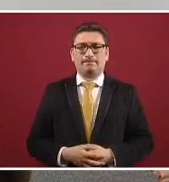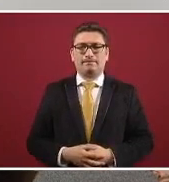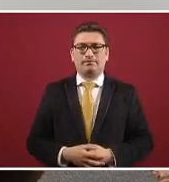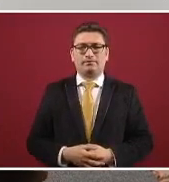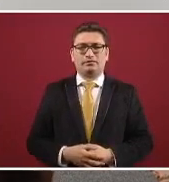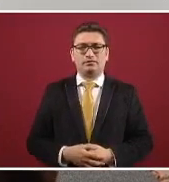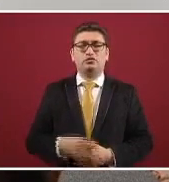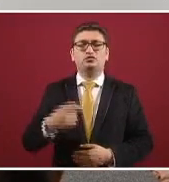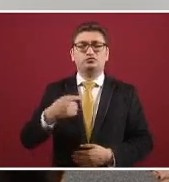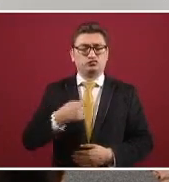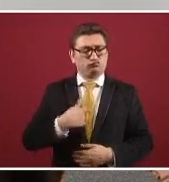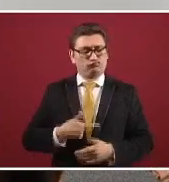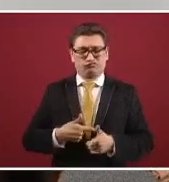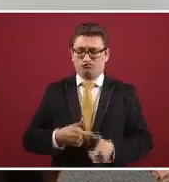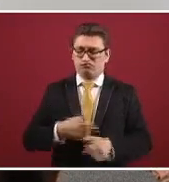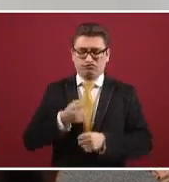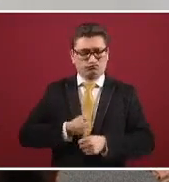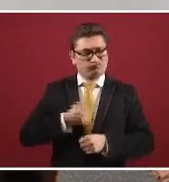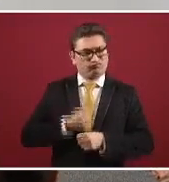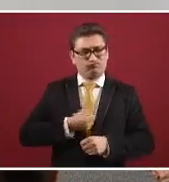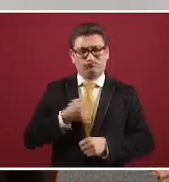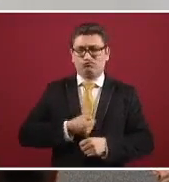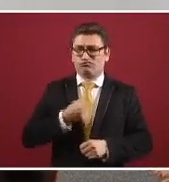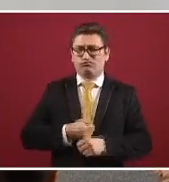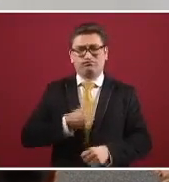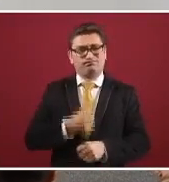soy perseverante